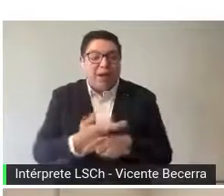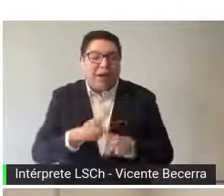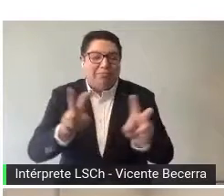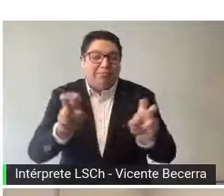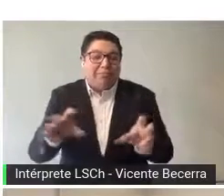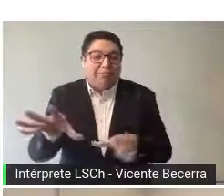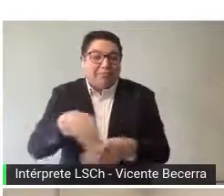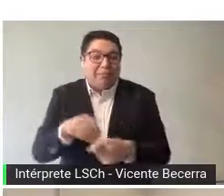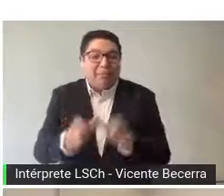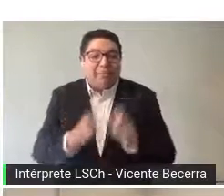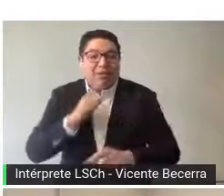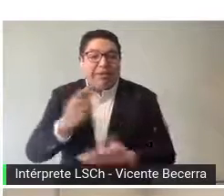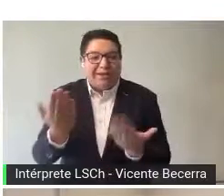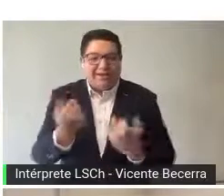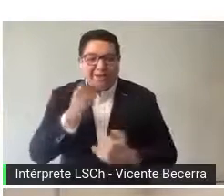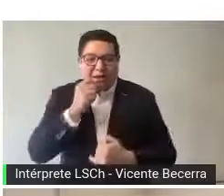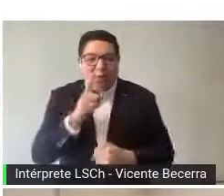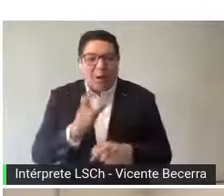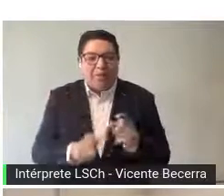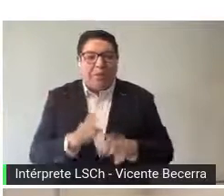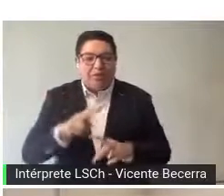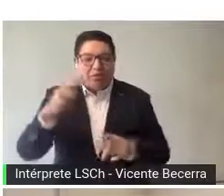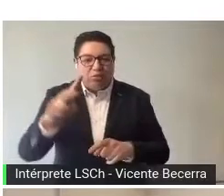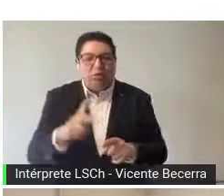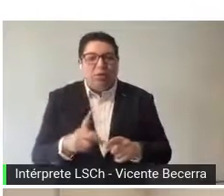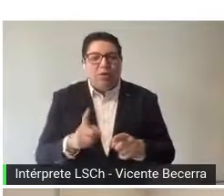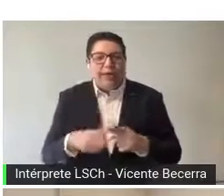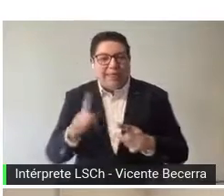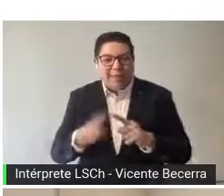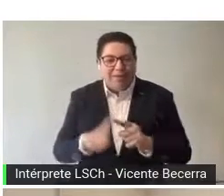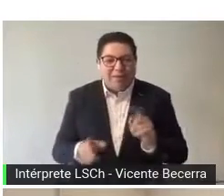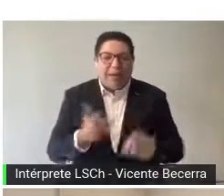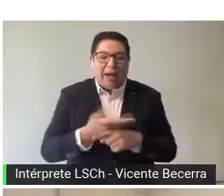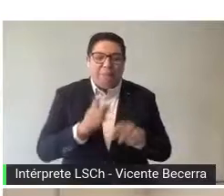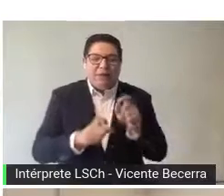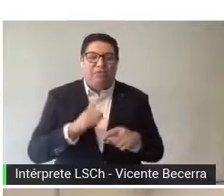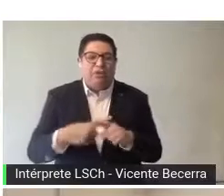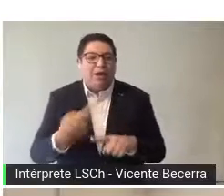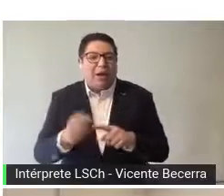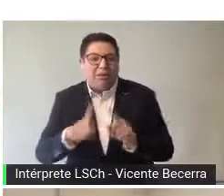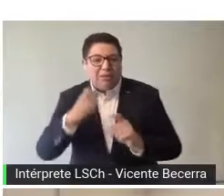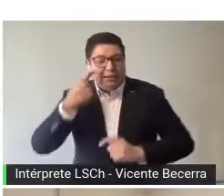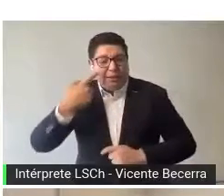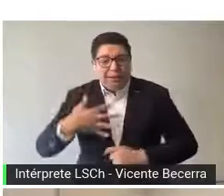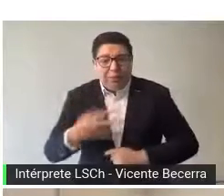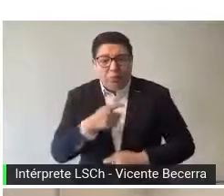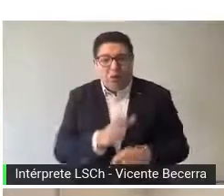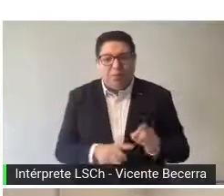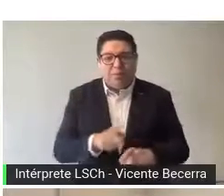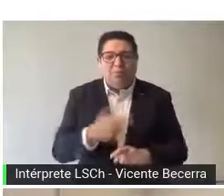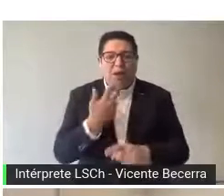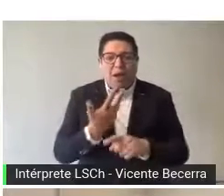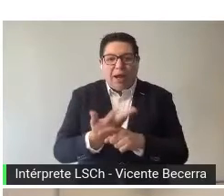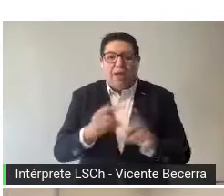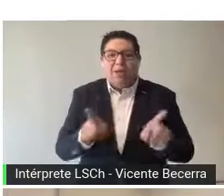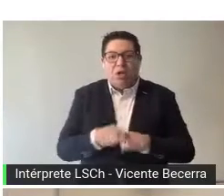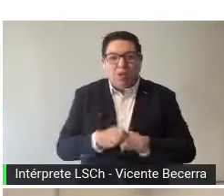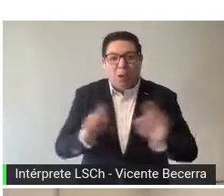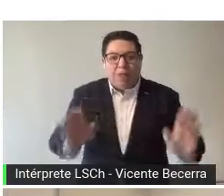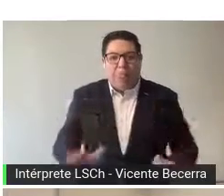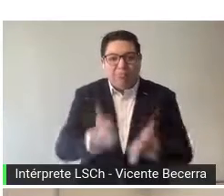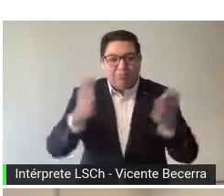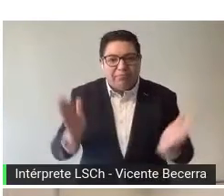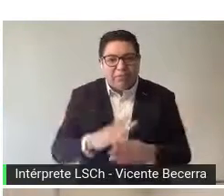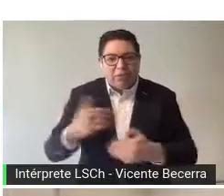público, que son, por un lado, la diversidad, que creo que es algo muy potente y que no solamente lo promovemos desde el Laboratorio